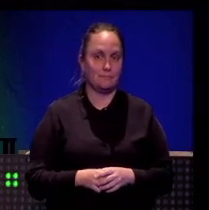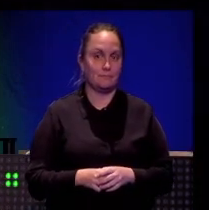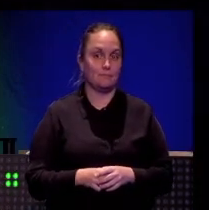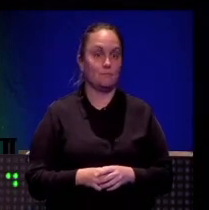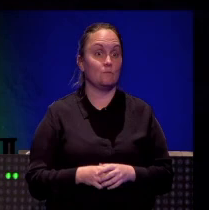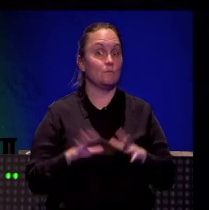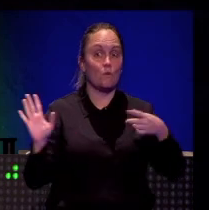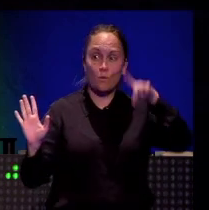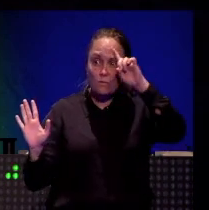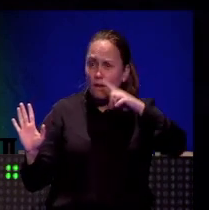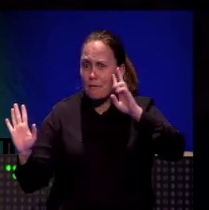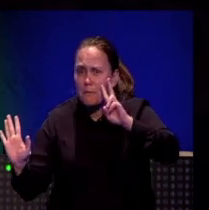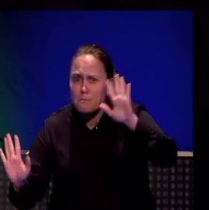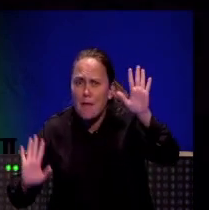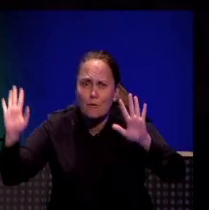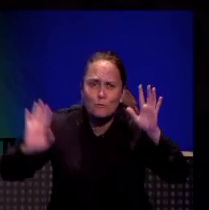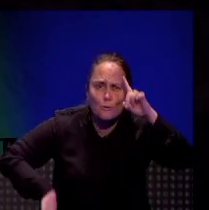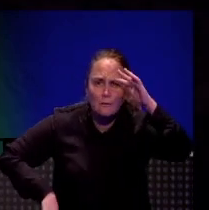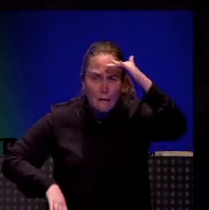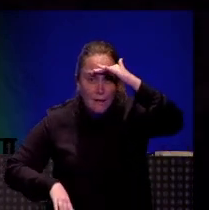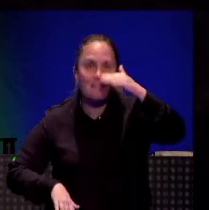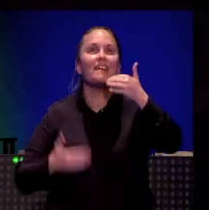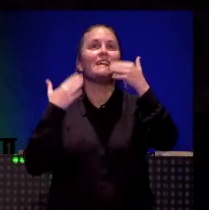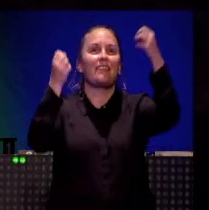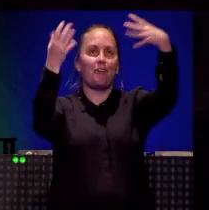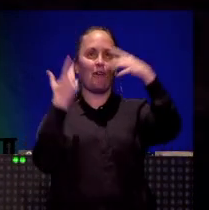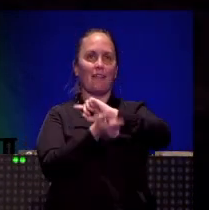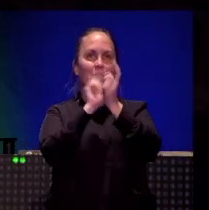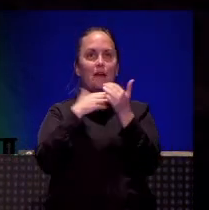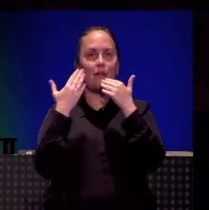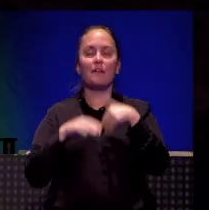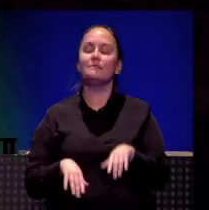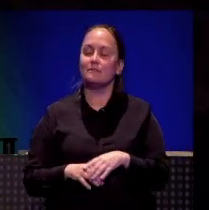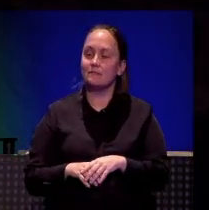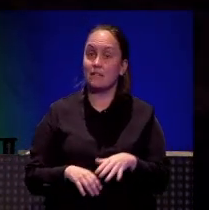quiero que son manos y gracias a dios de las luces